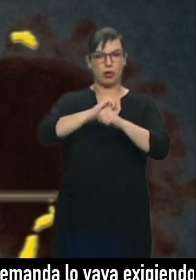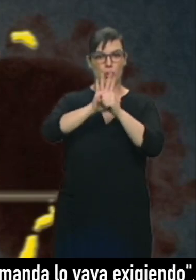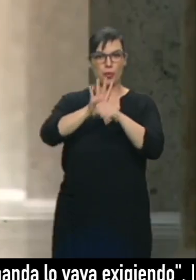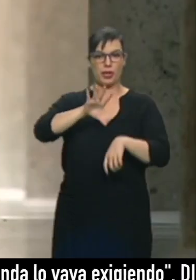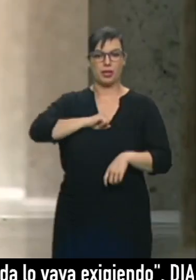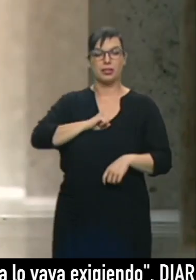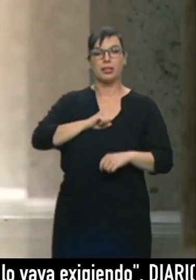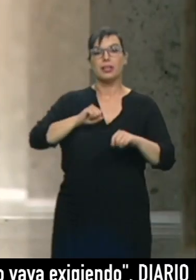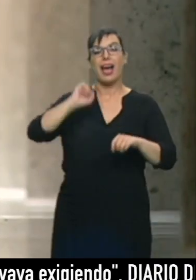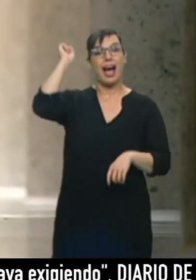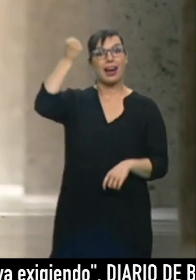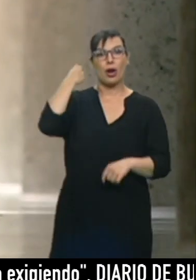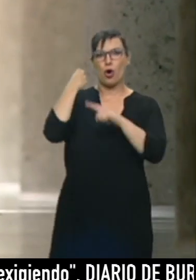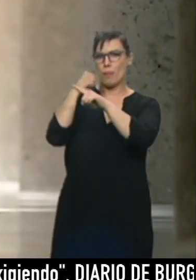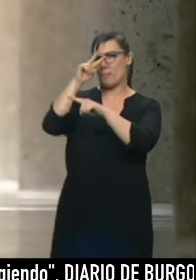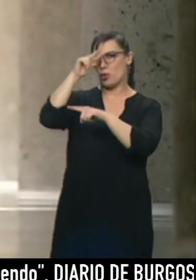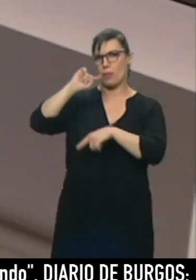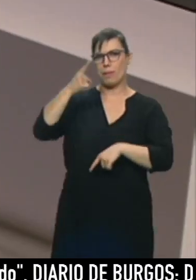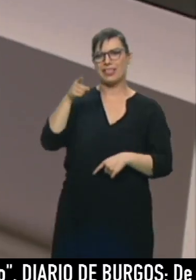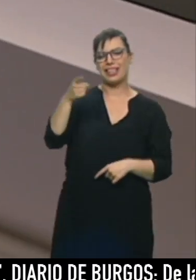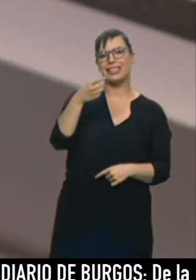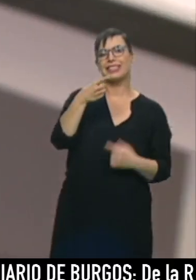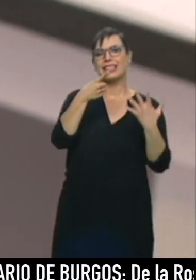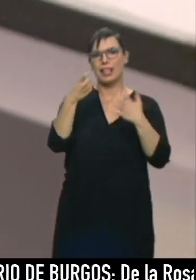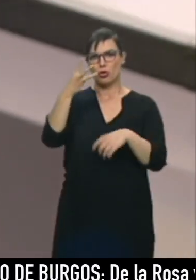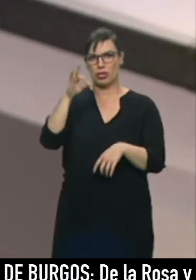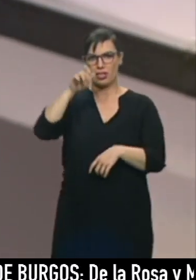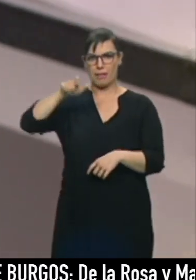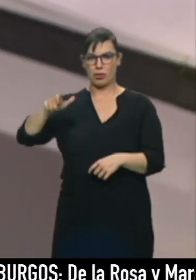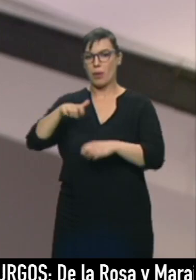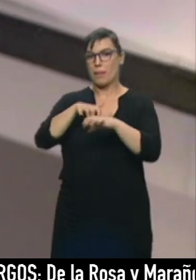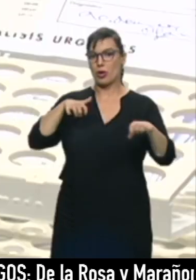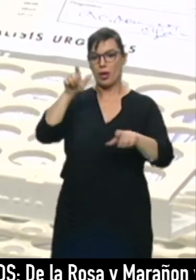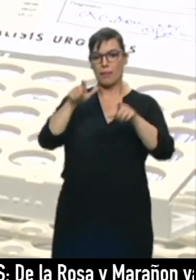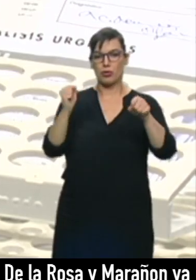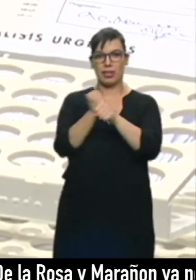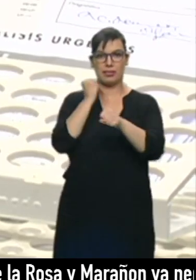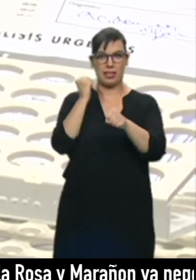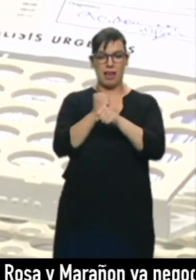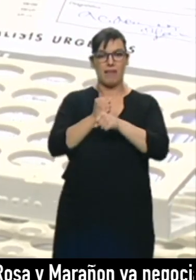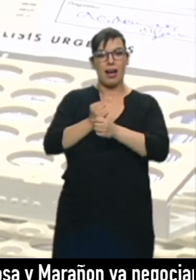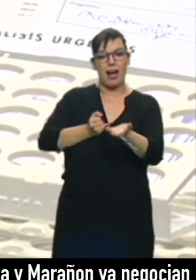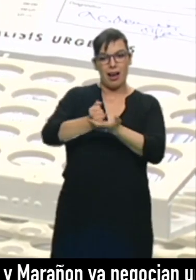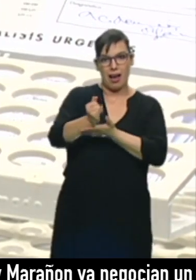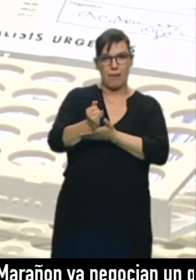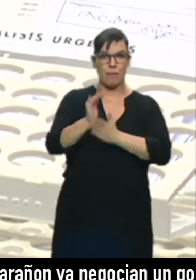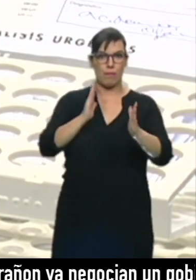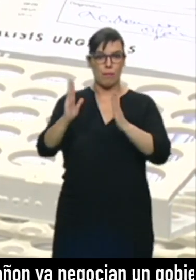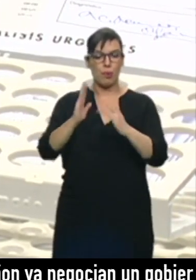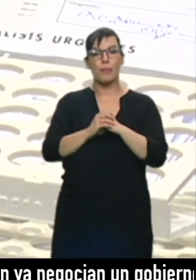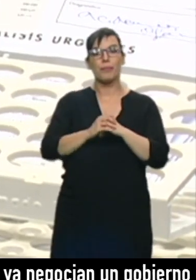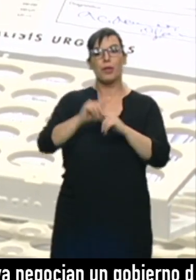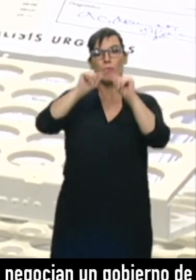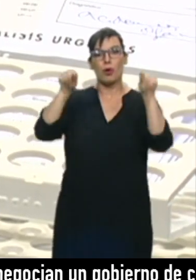comunidad de Aragón es la que más preocupa, suma 330 casos, la mayoría de ellos trabajadores temporeros. En la provincia de Lérida se han